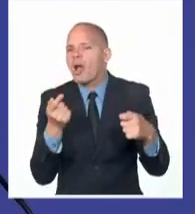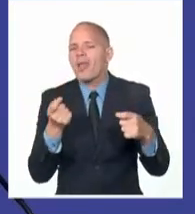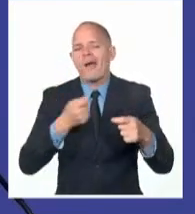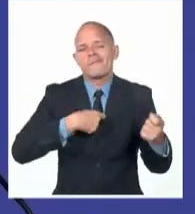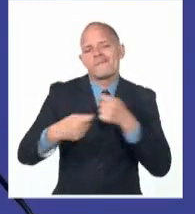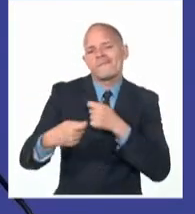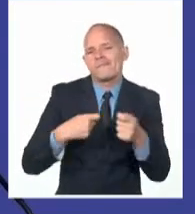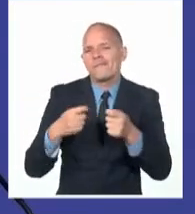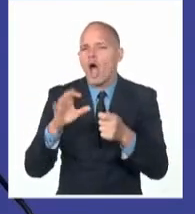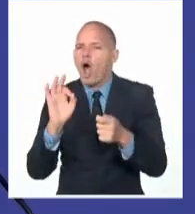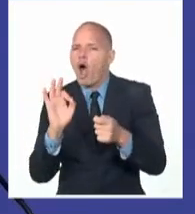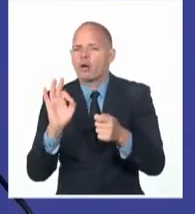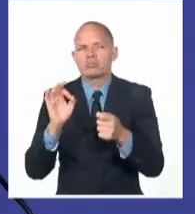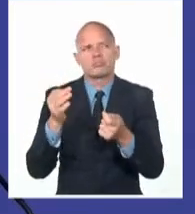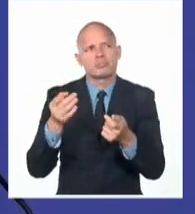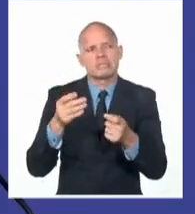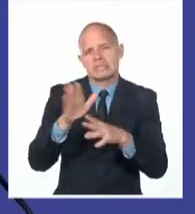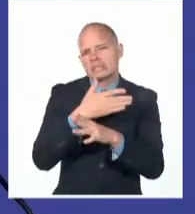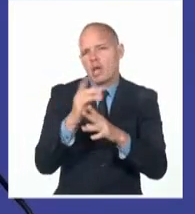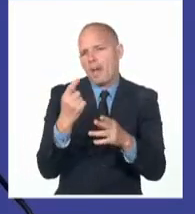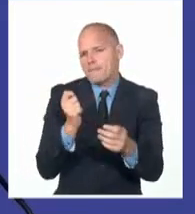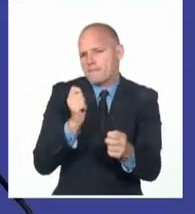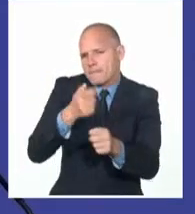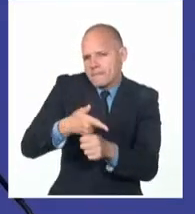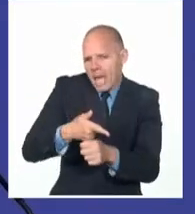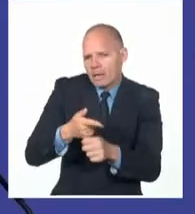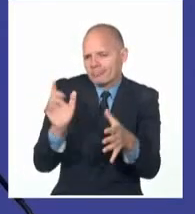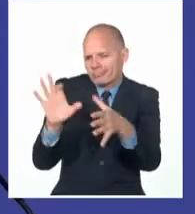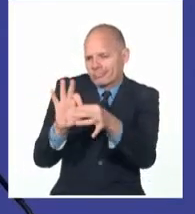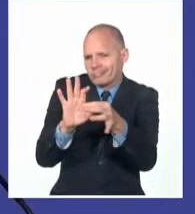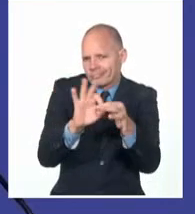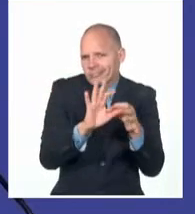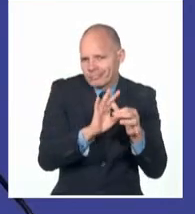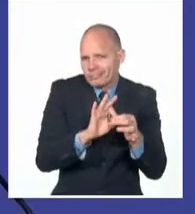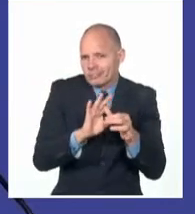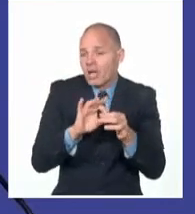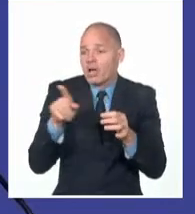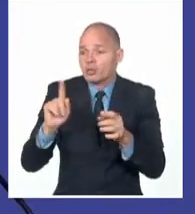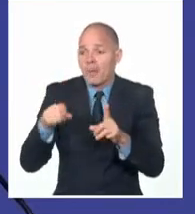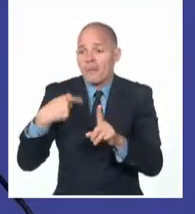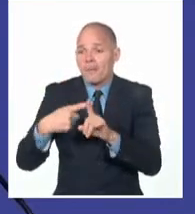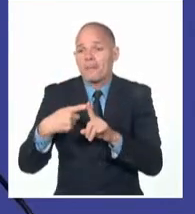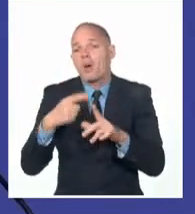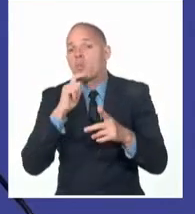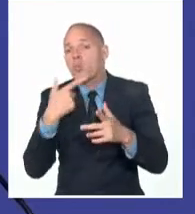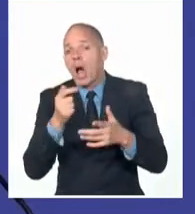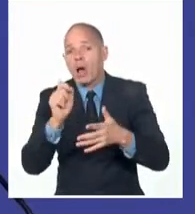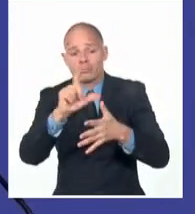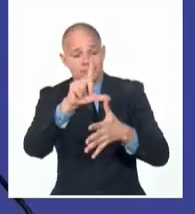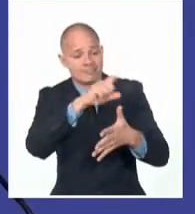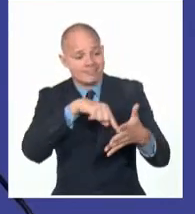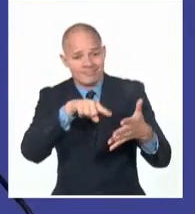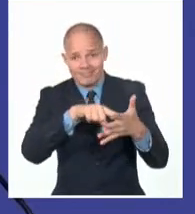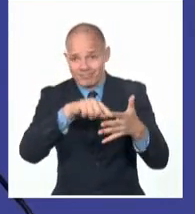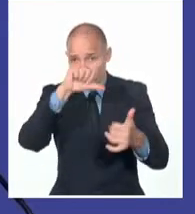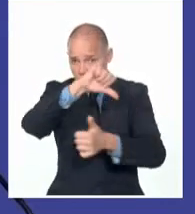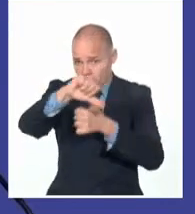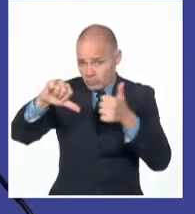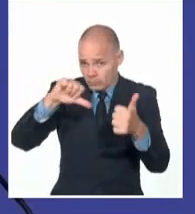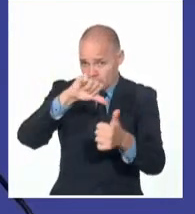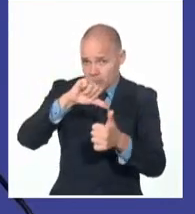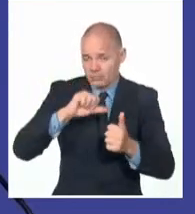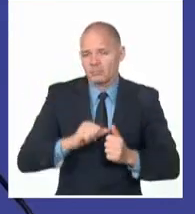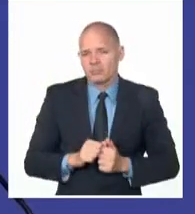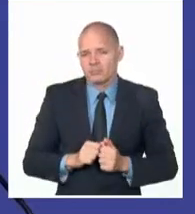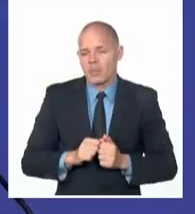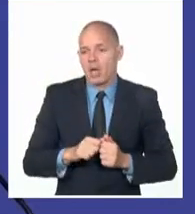inversión con otras regiones del mundo en dinámico desarrollo, como América Latina y el Caribe,